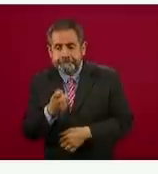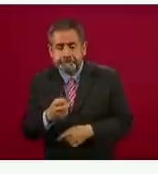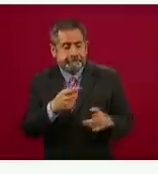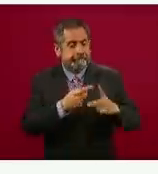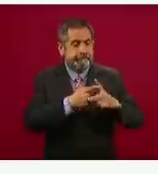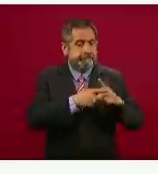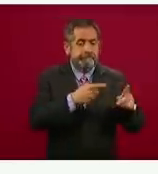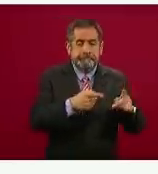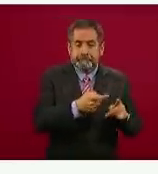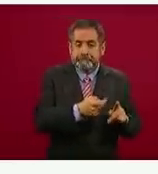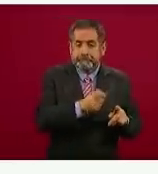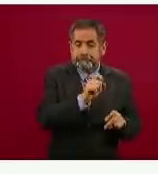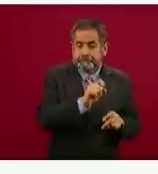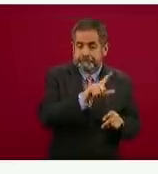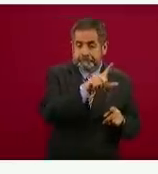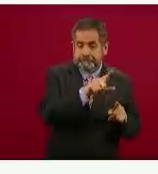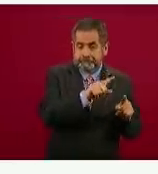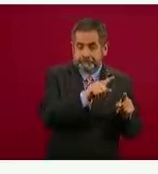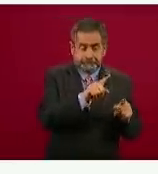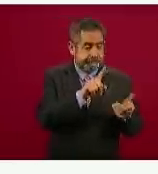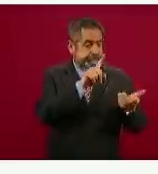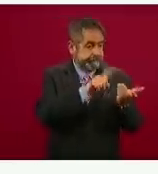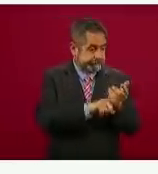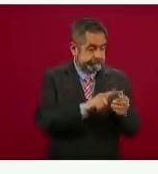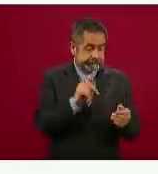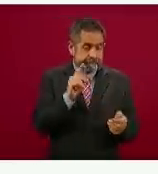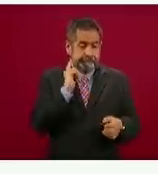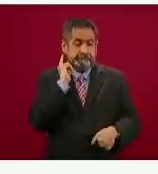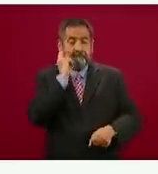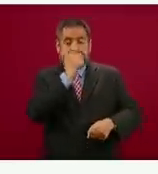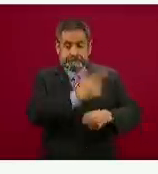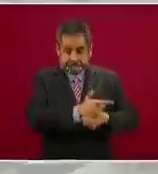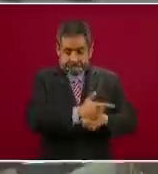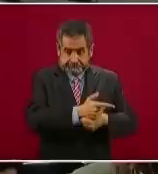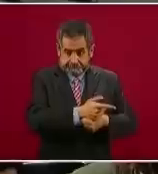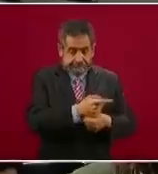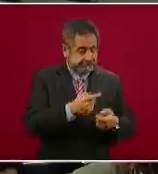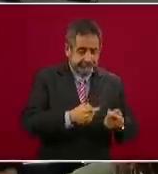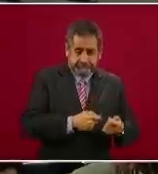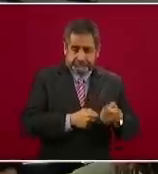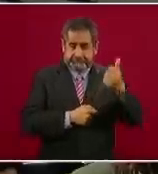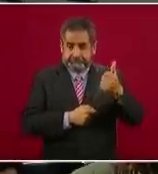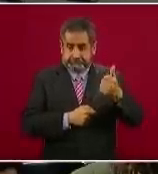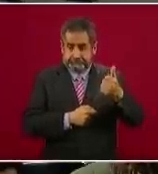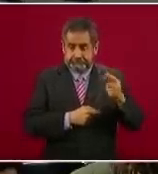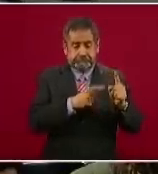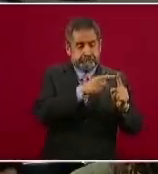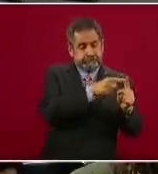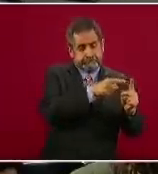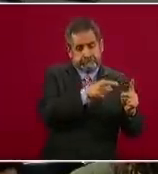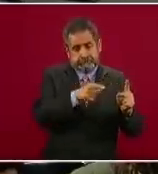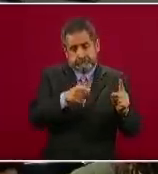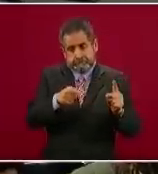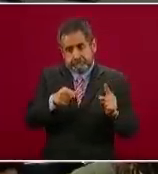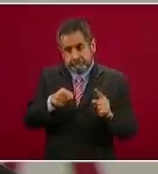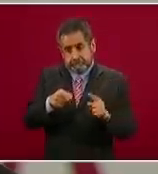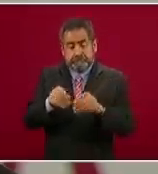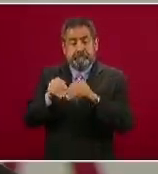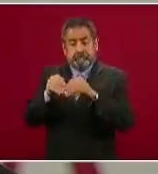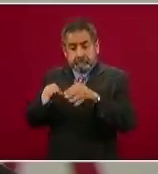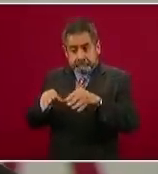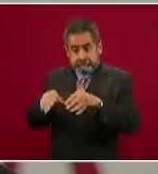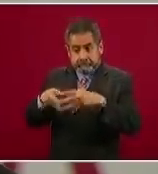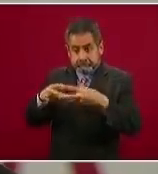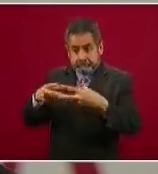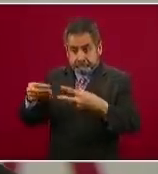las fechas. En el momento, en el minuto en que detectáramos que hemos entrado a transmisión comunitaria, lo vamos a decir,